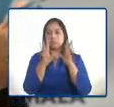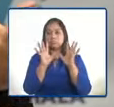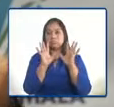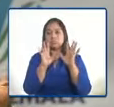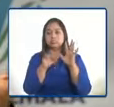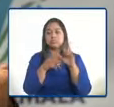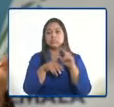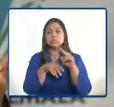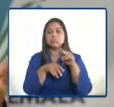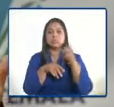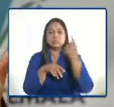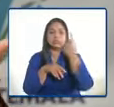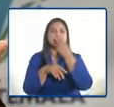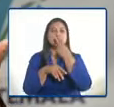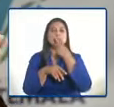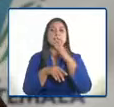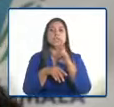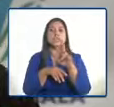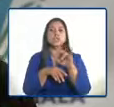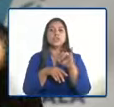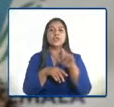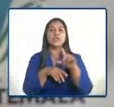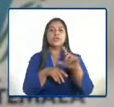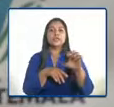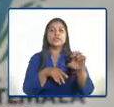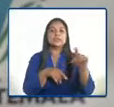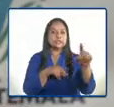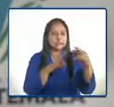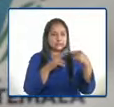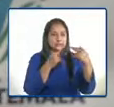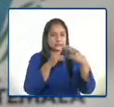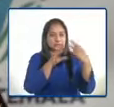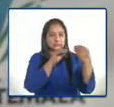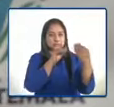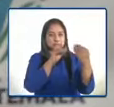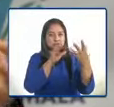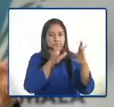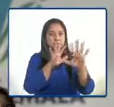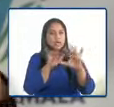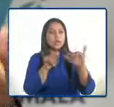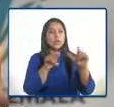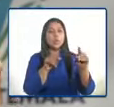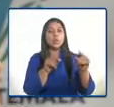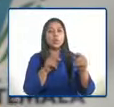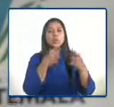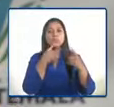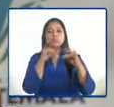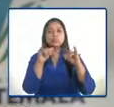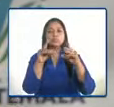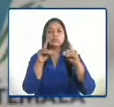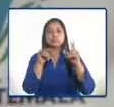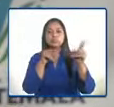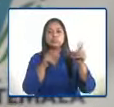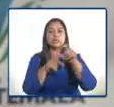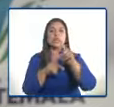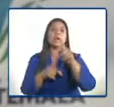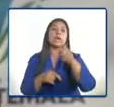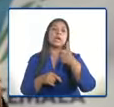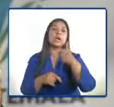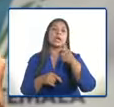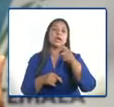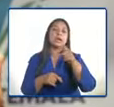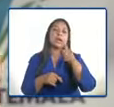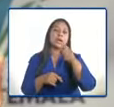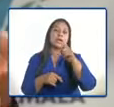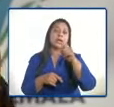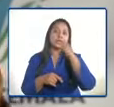Nashville, Tennessee, en donde pudimos tener una reunión con la junta directiva de ACA, que es la Asociación de Correccionales de